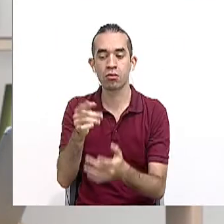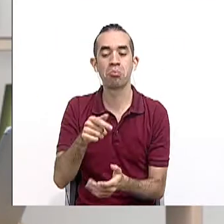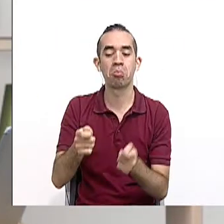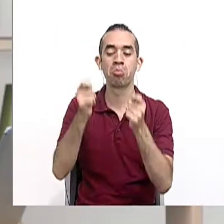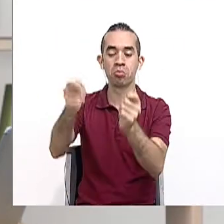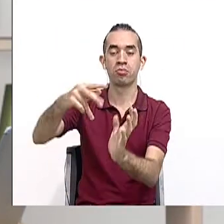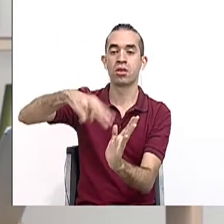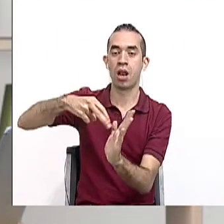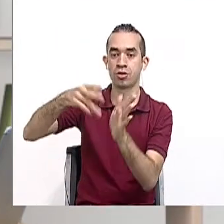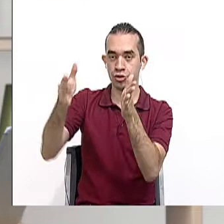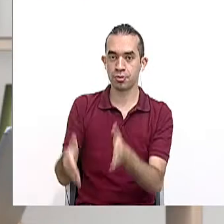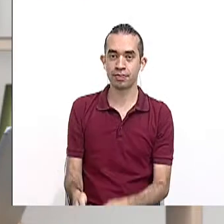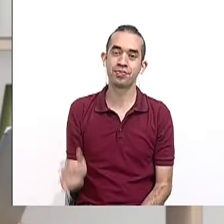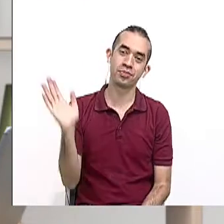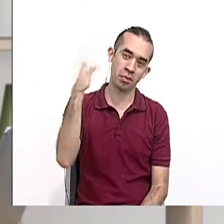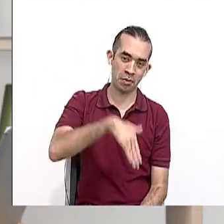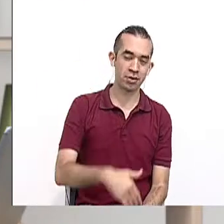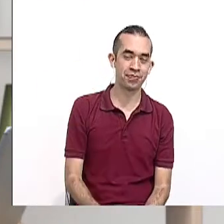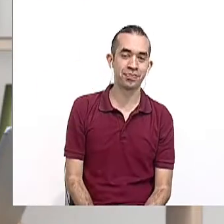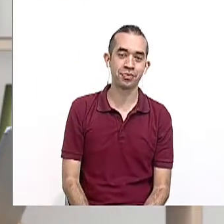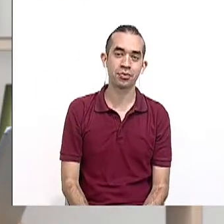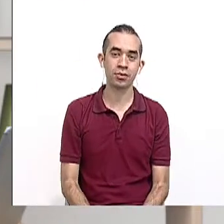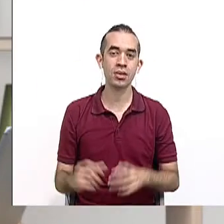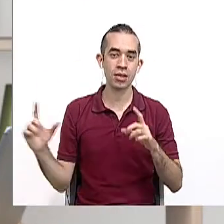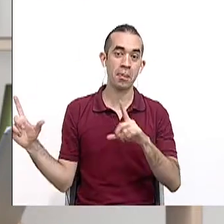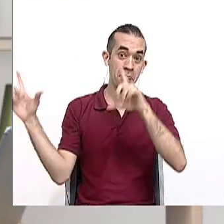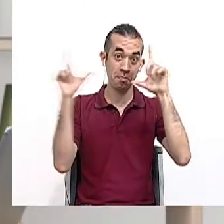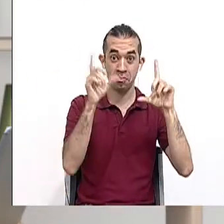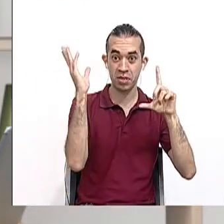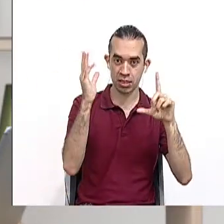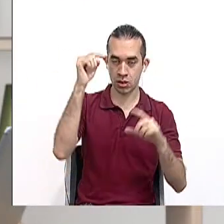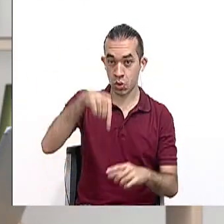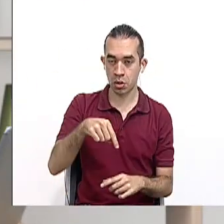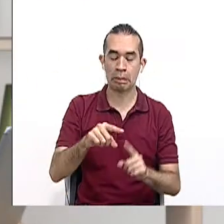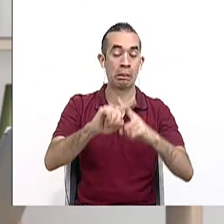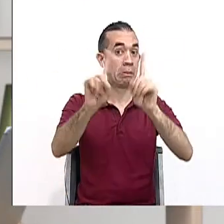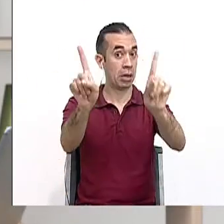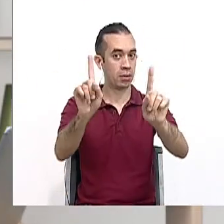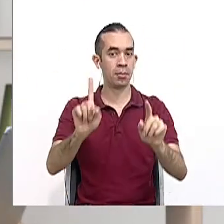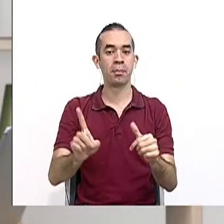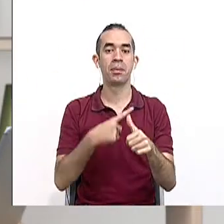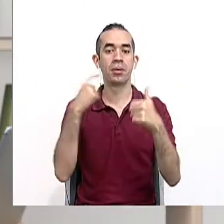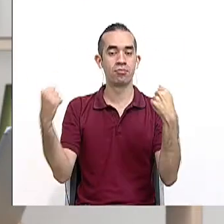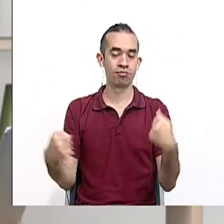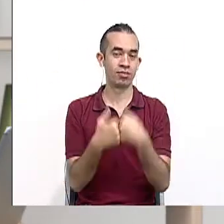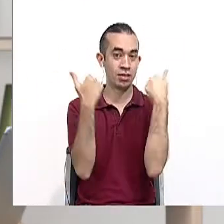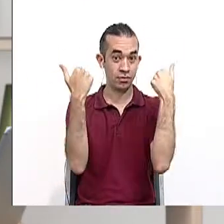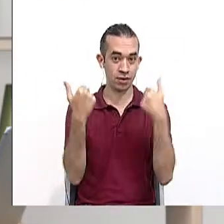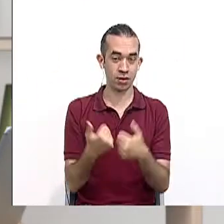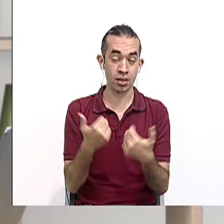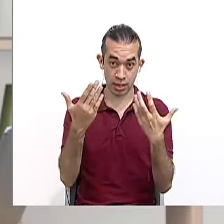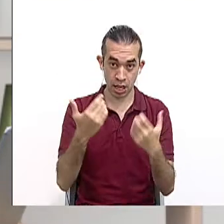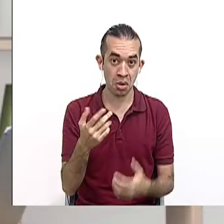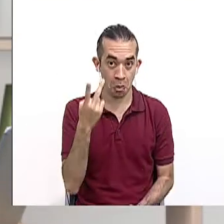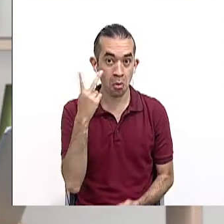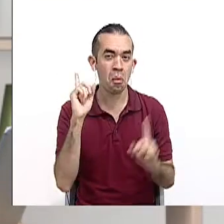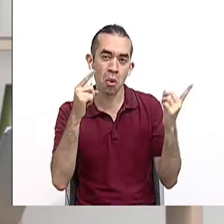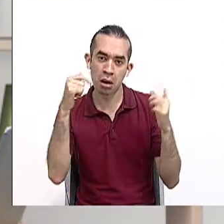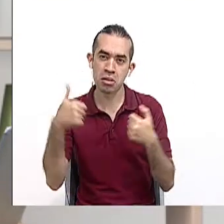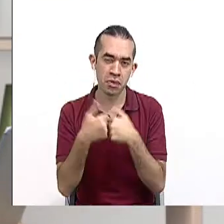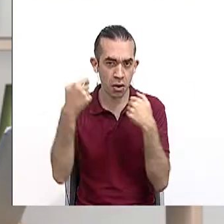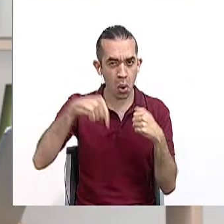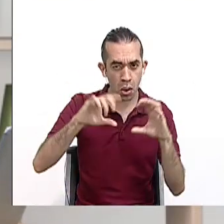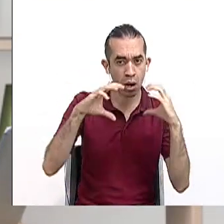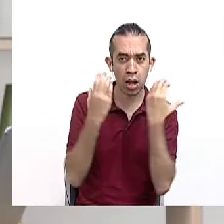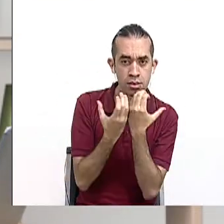Los invito a que veamos la presentación de hoy, pero antes, el desafío. ¿Quieren ver el desafío de nuestra clase?